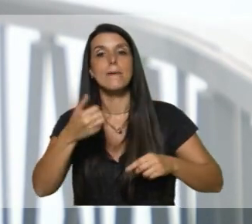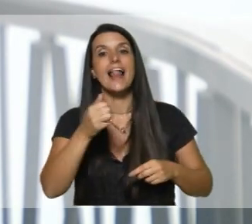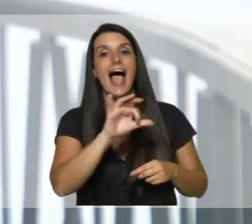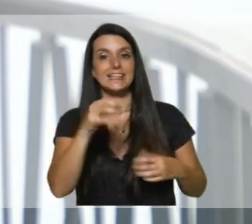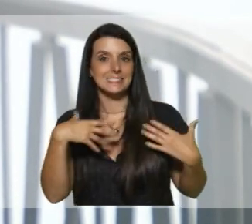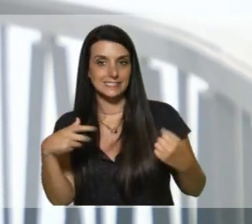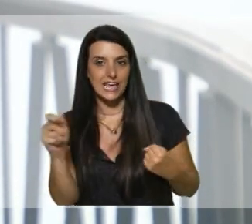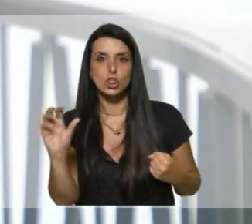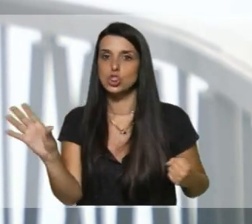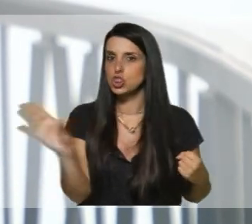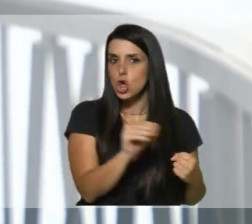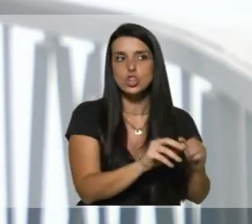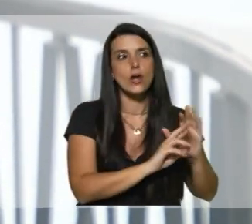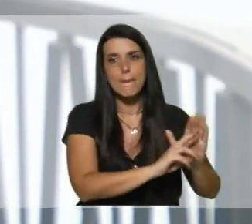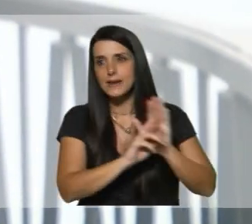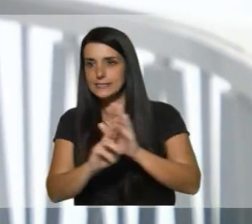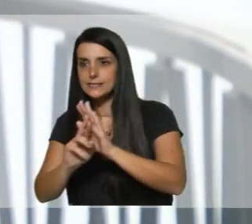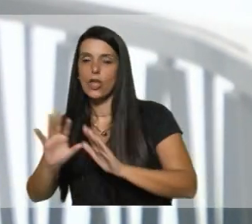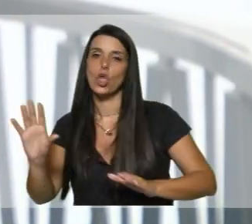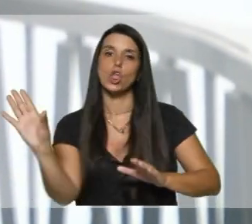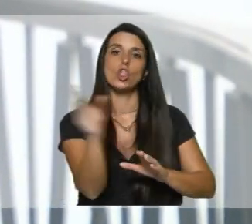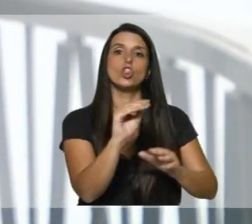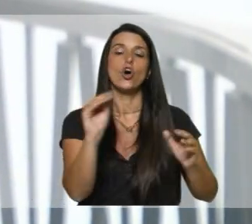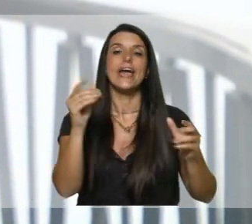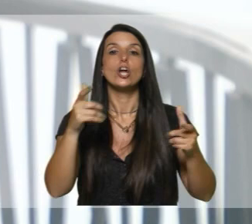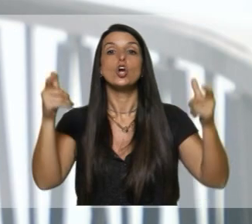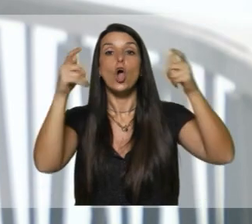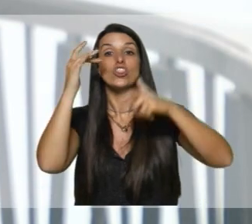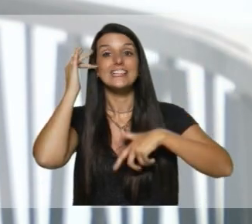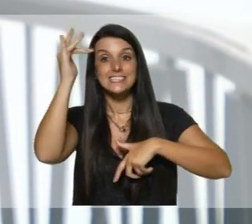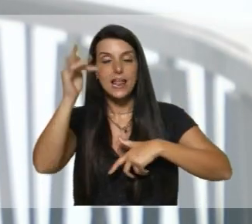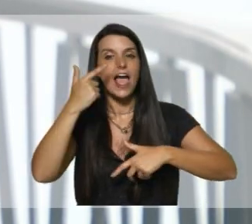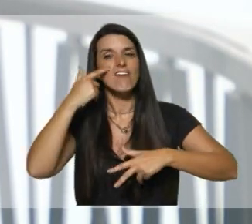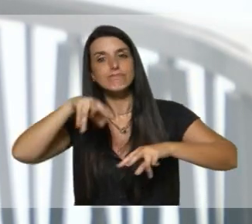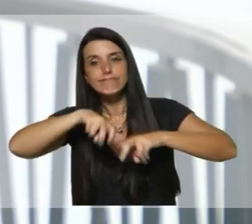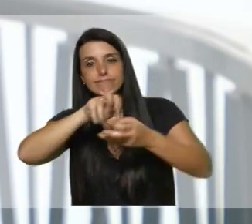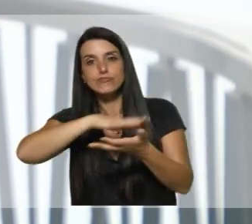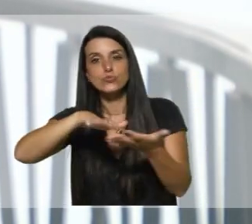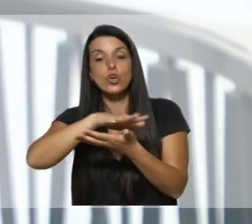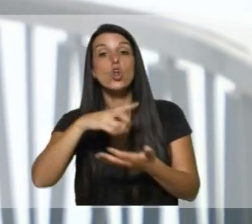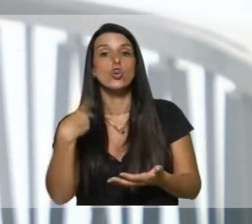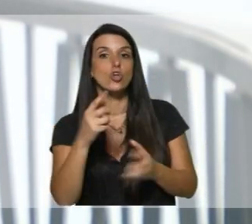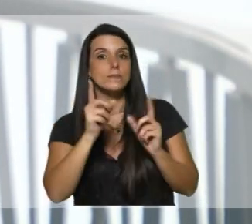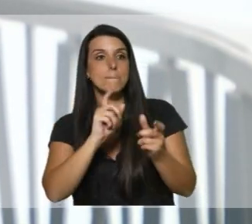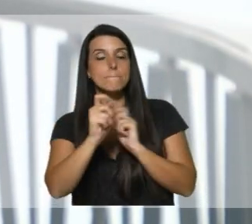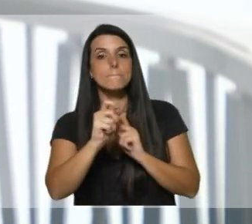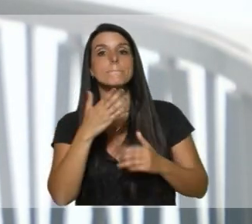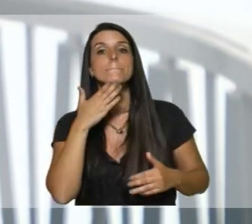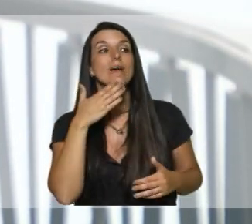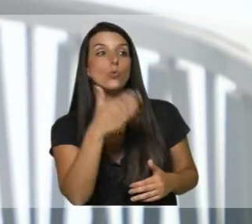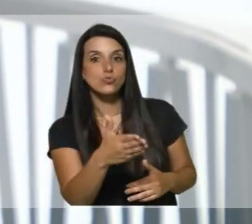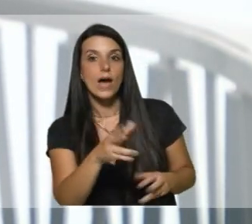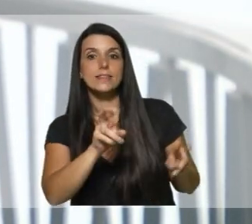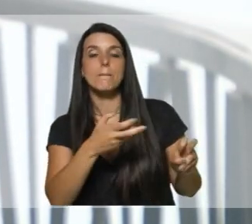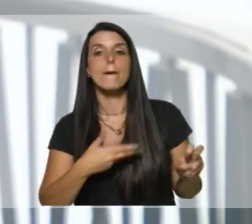Todos estos organismos están representados aquí en el CODICEN analizando esta situación. Nosotros además vinimos a consultar